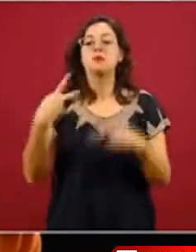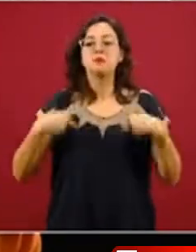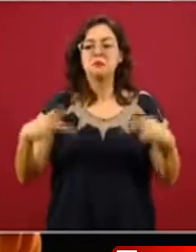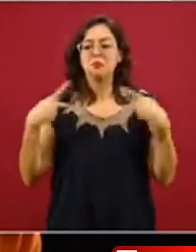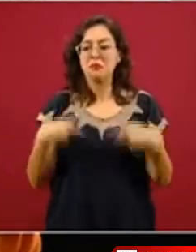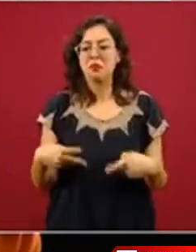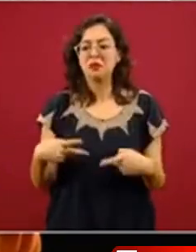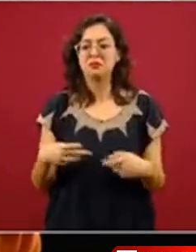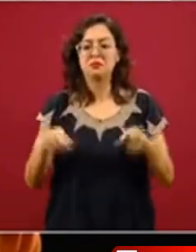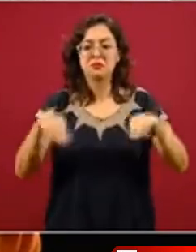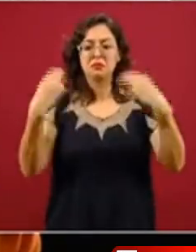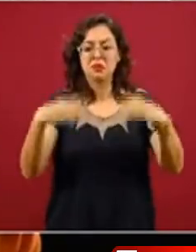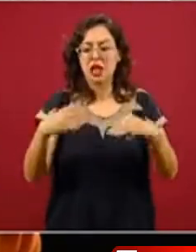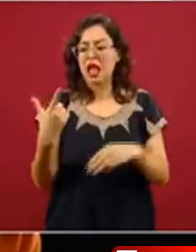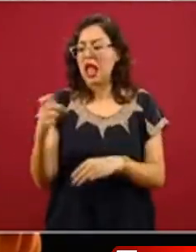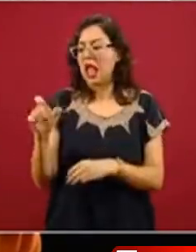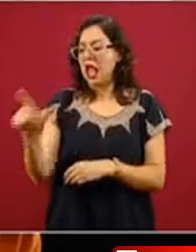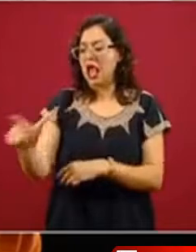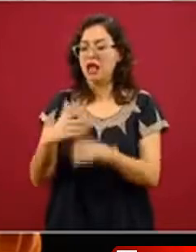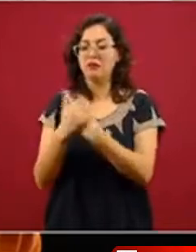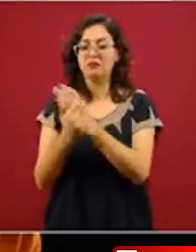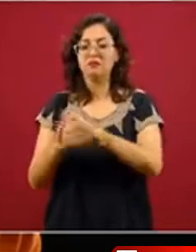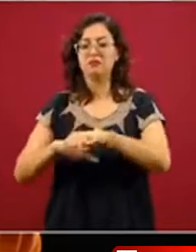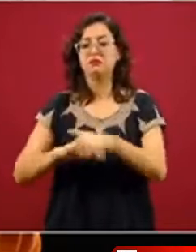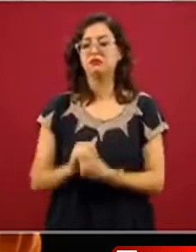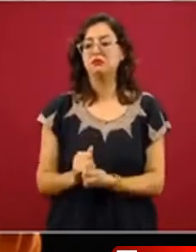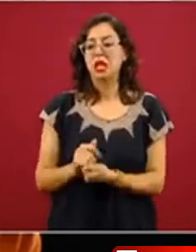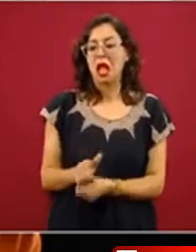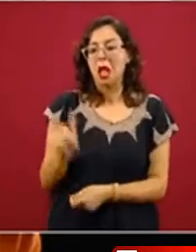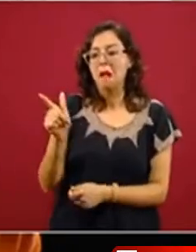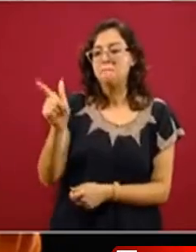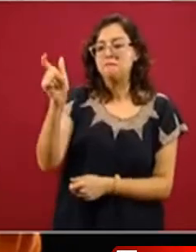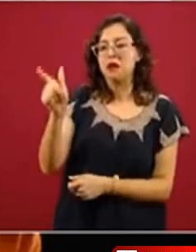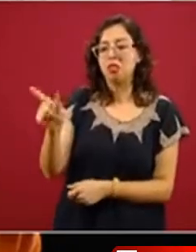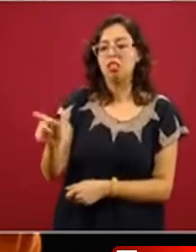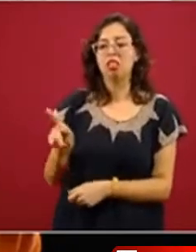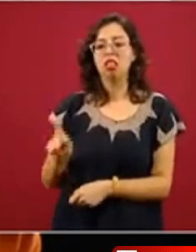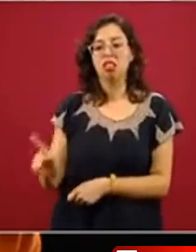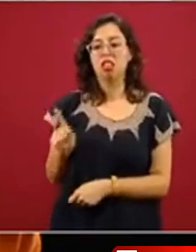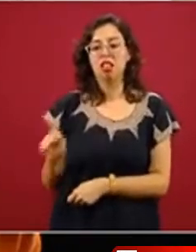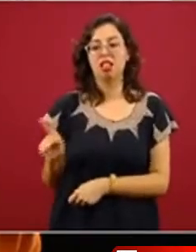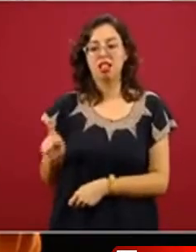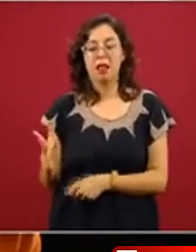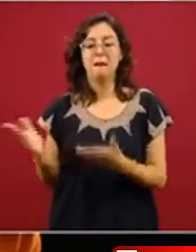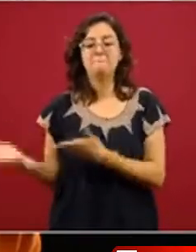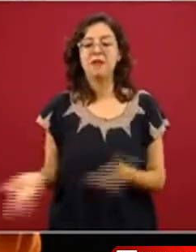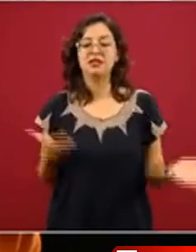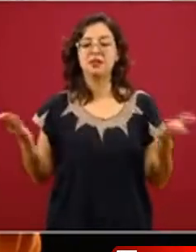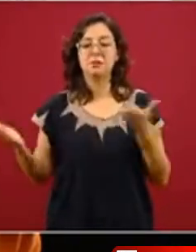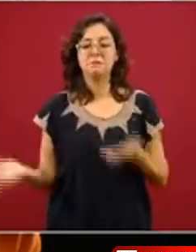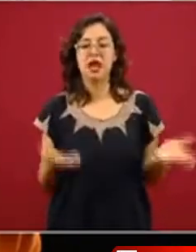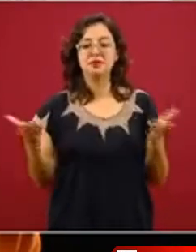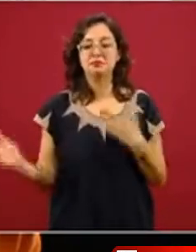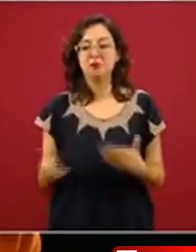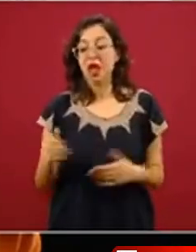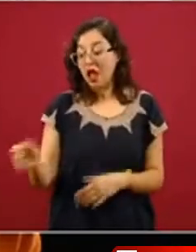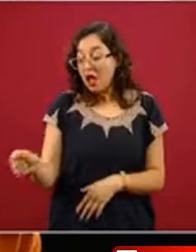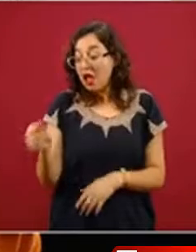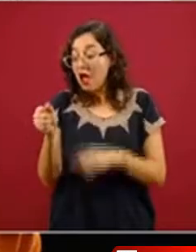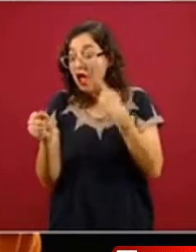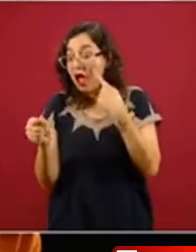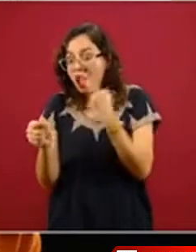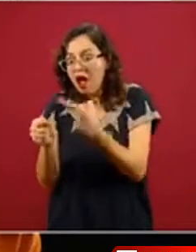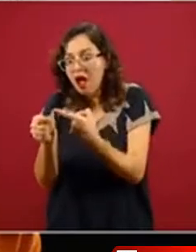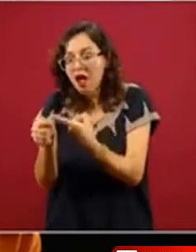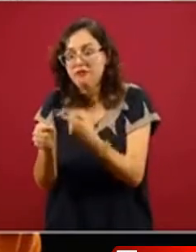pasa la persona al mercado, le dan su gel, nada más le hacen así a la pistolita, pásele, ni siquiera se toman la molestia de